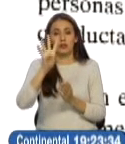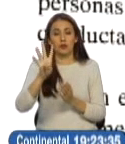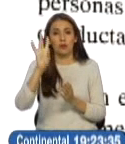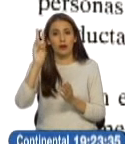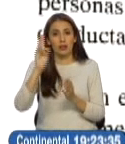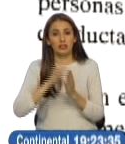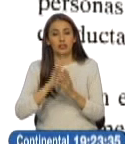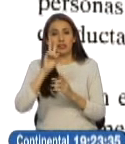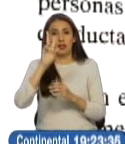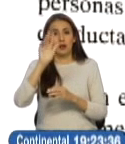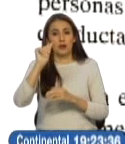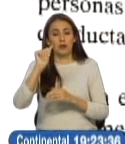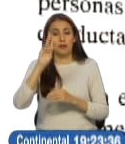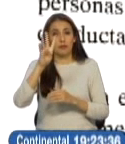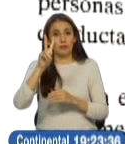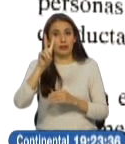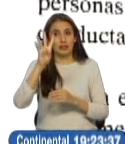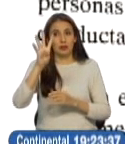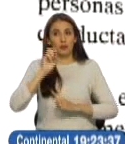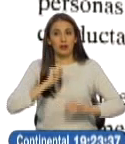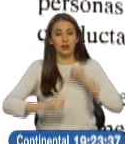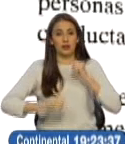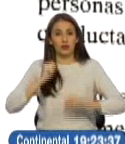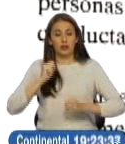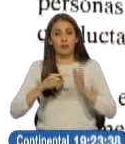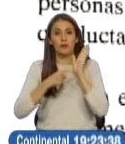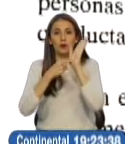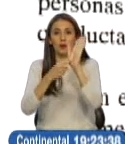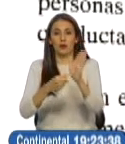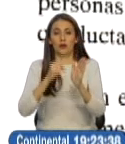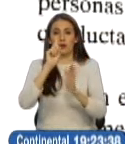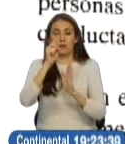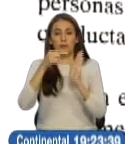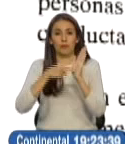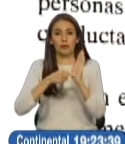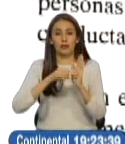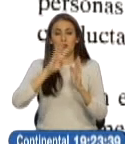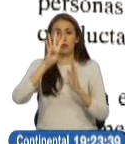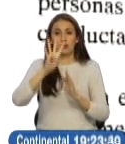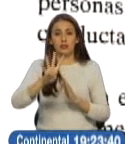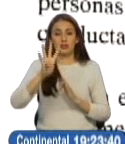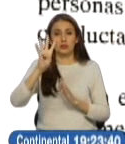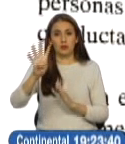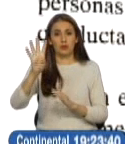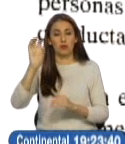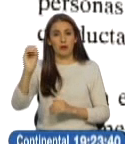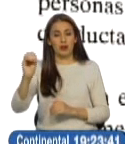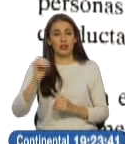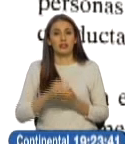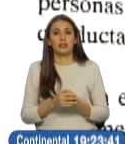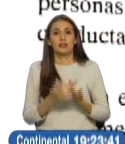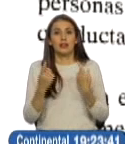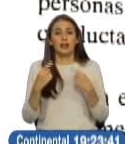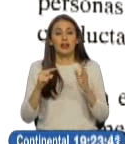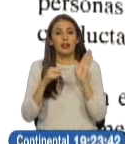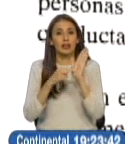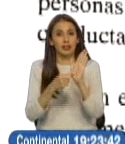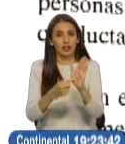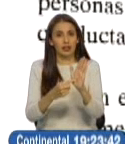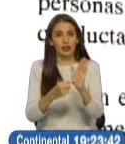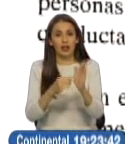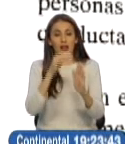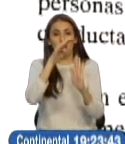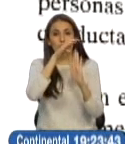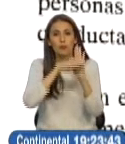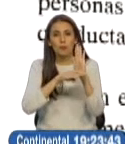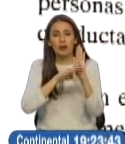de mayo presidente Rafael Correa emitió el decreto número 1440. En él establece otorgar el indulto total o rebaja